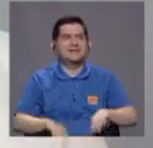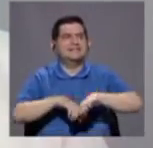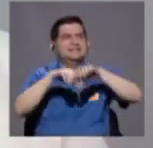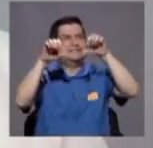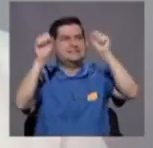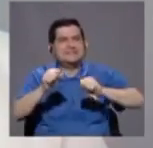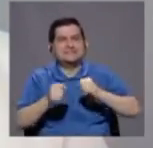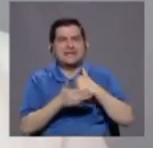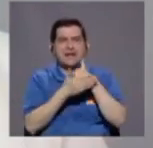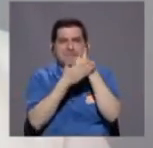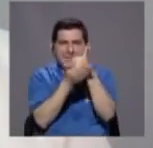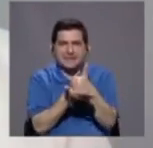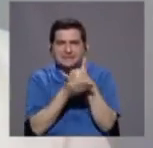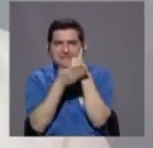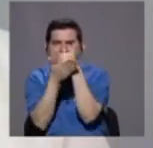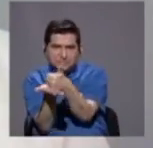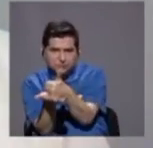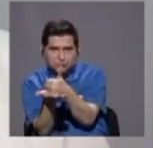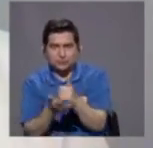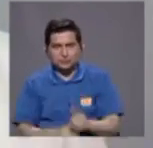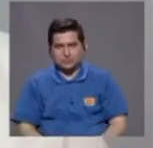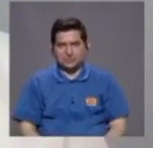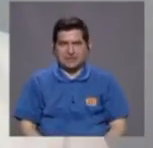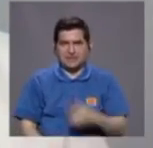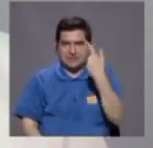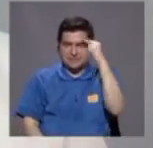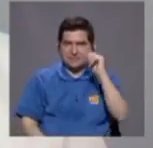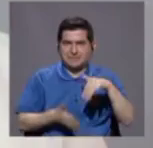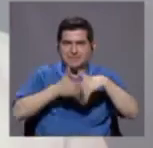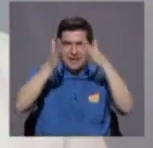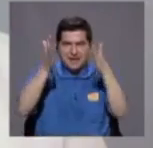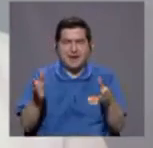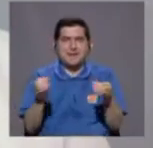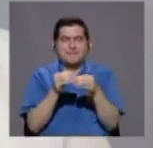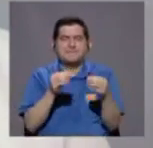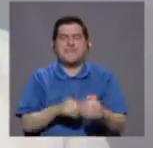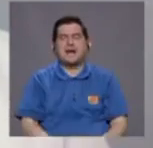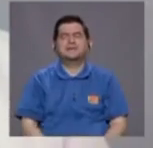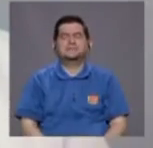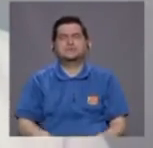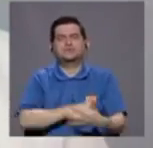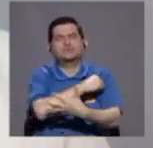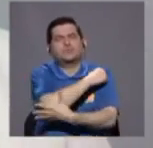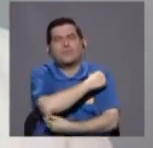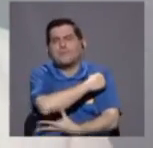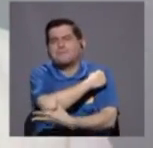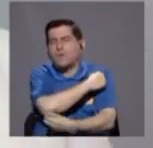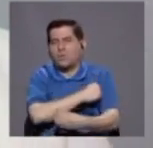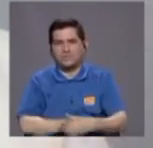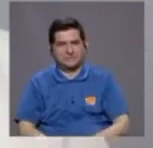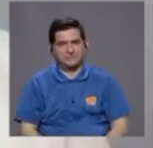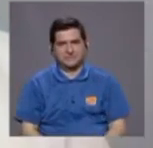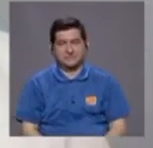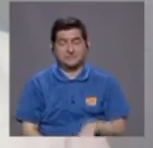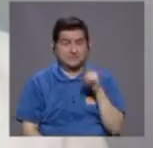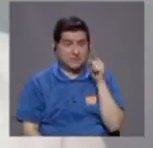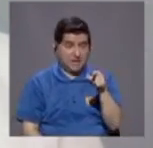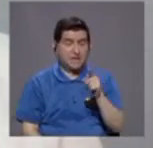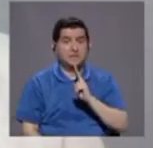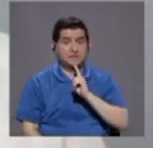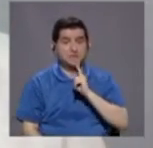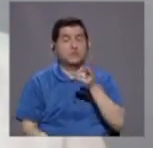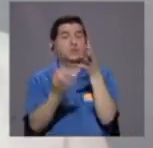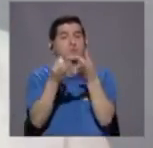sistemas de becas y ayudas para los estudiantes más pobres. Esto es algo que fue realmente